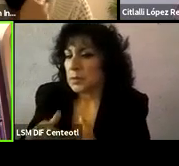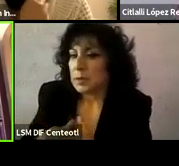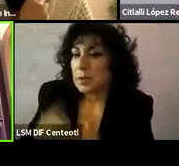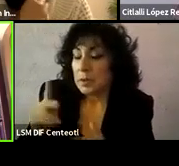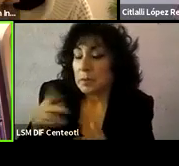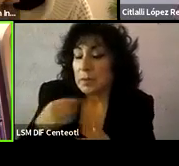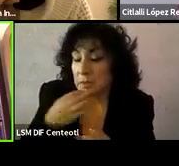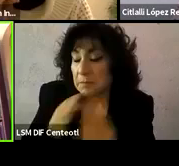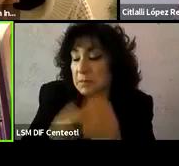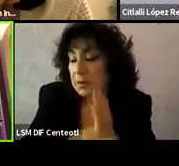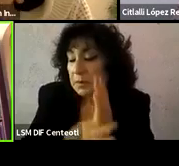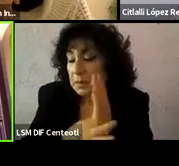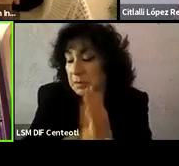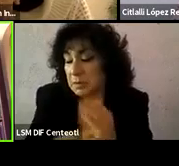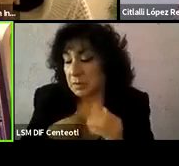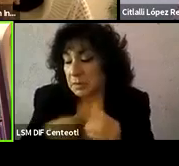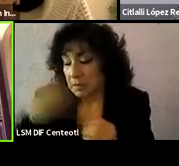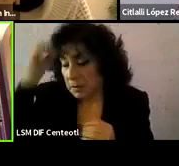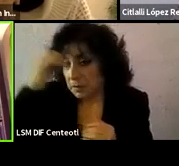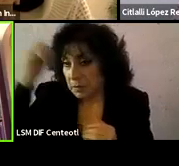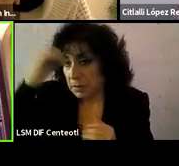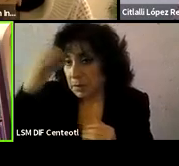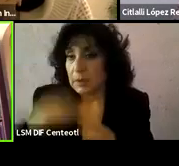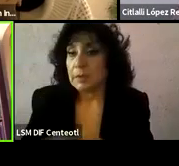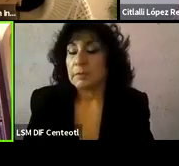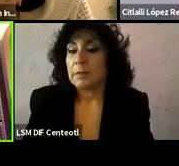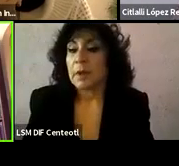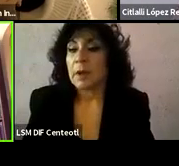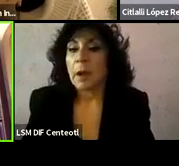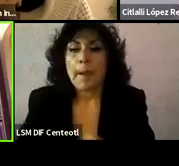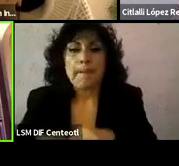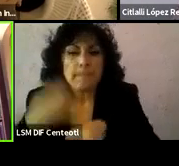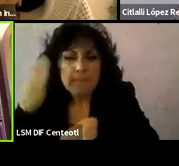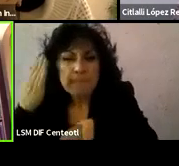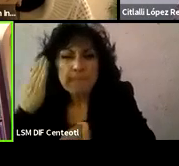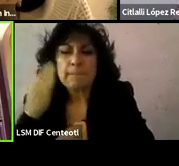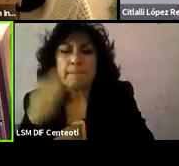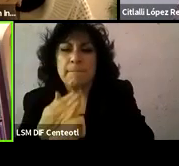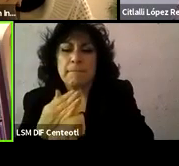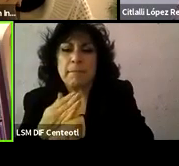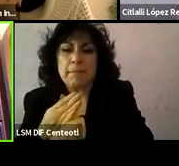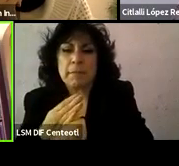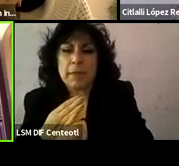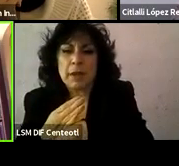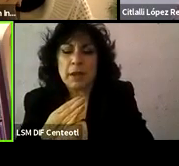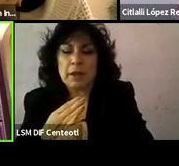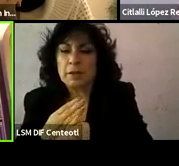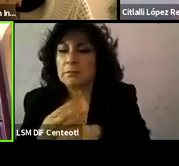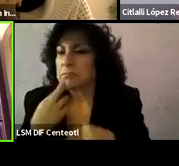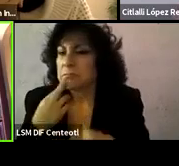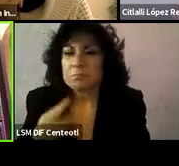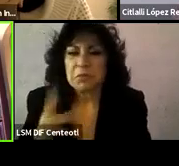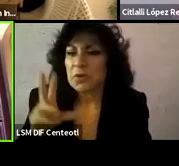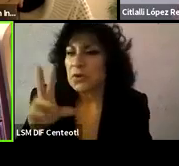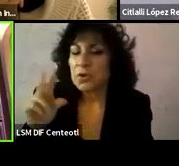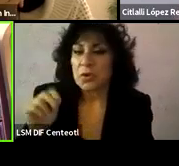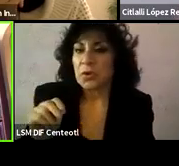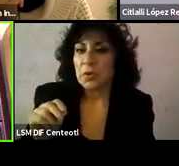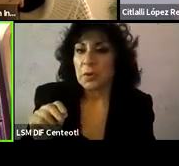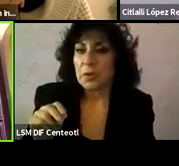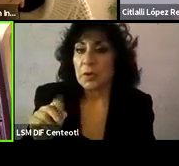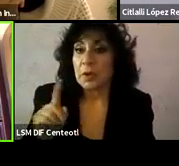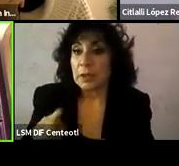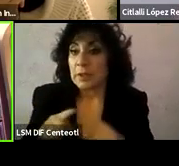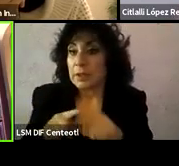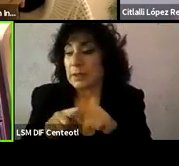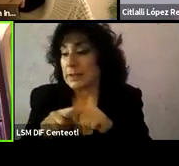En ese sentido de no pensar que el castigo es la solución, y se separa de alguna manera de